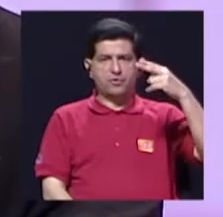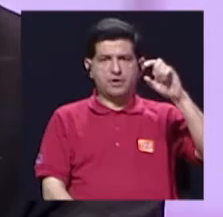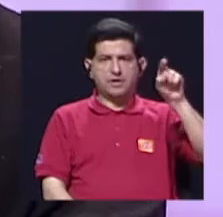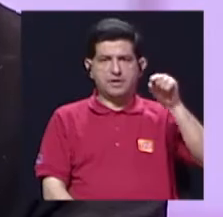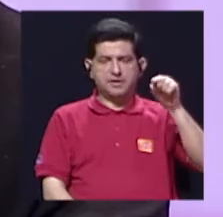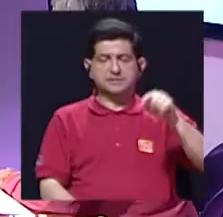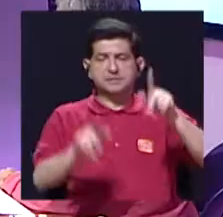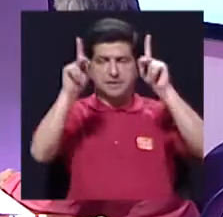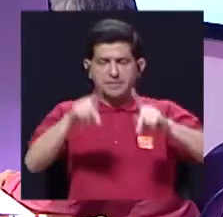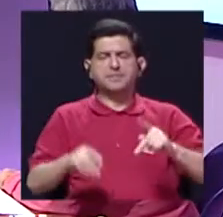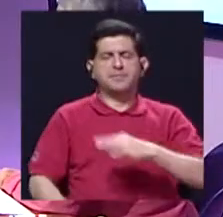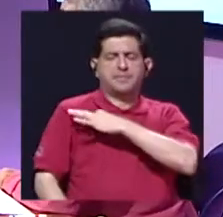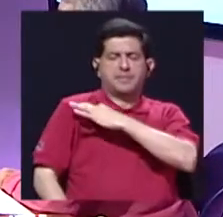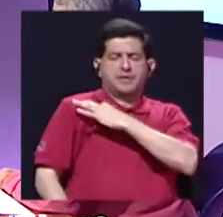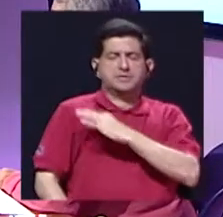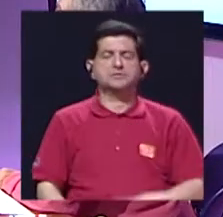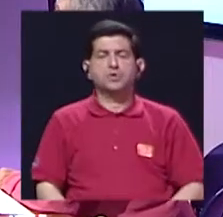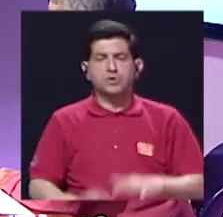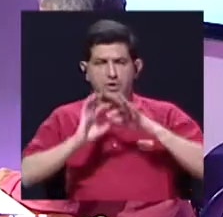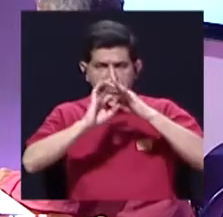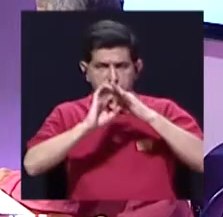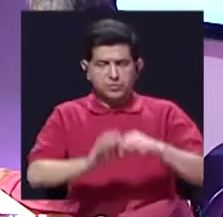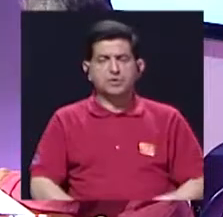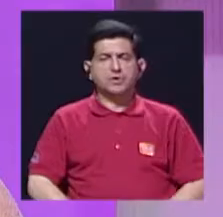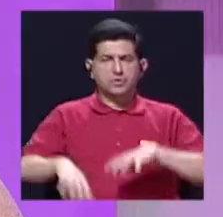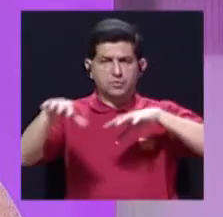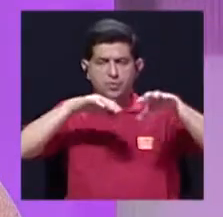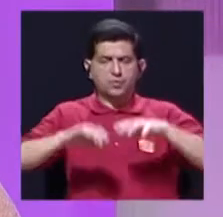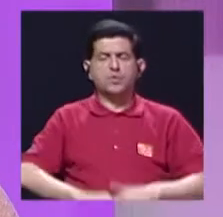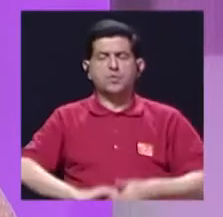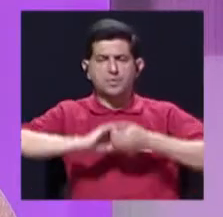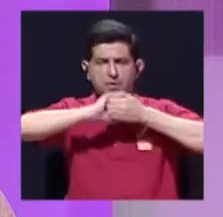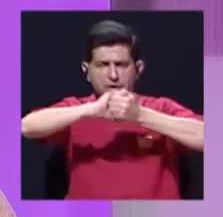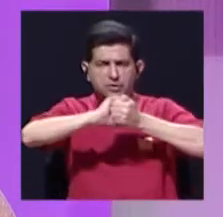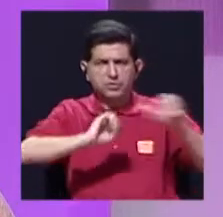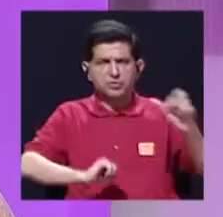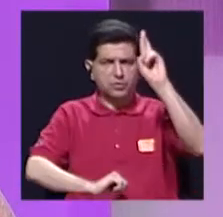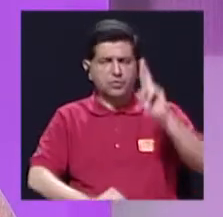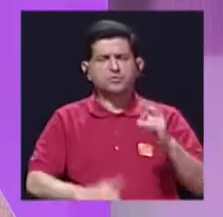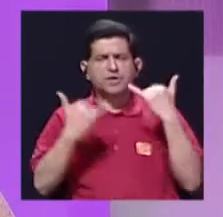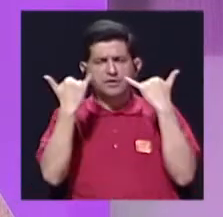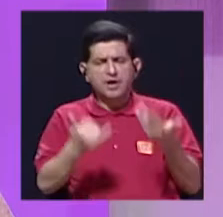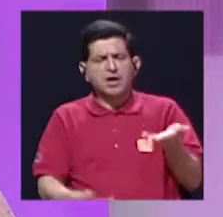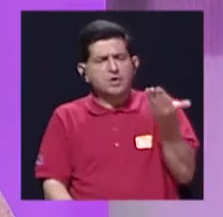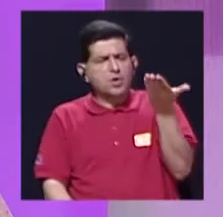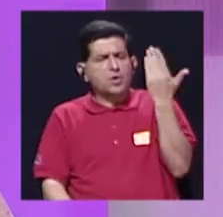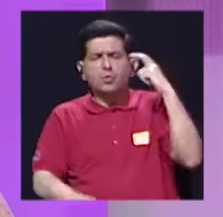personas invitadas están vinculadas con el movimiento cooperativo costarricense desde hace